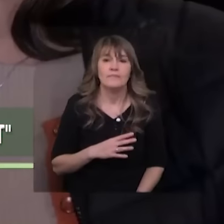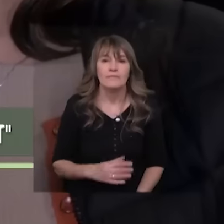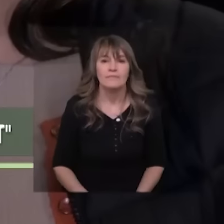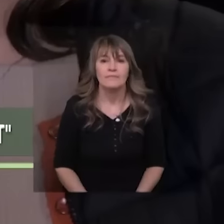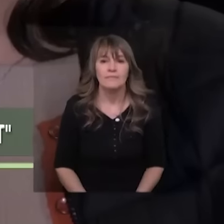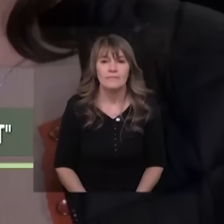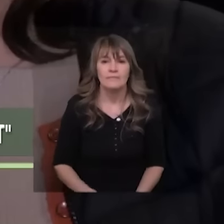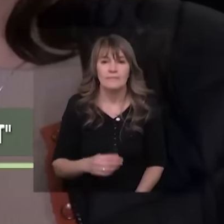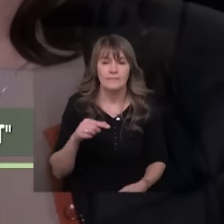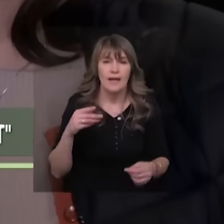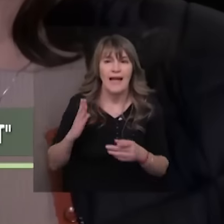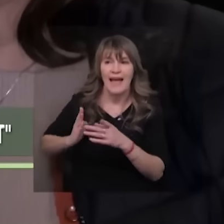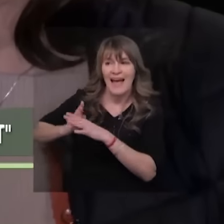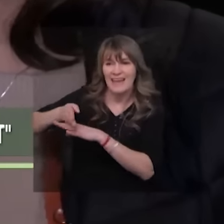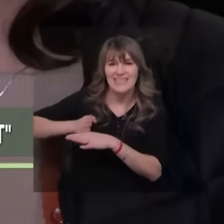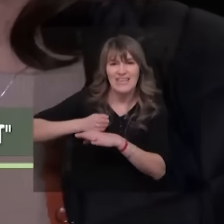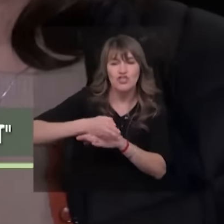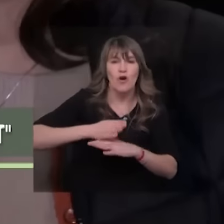mejoras accesos